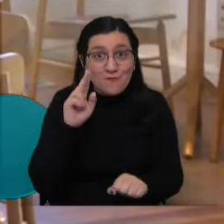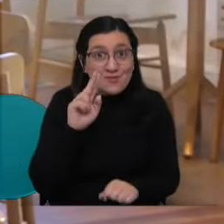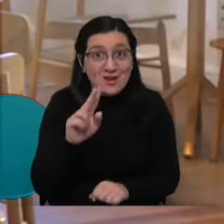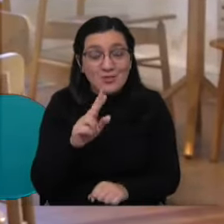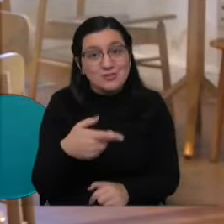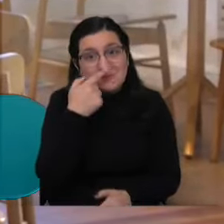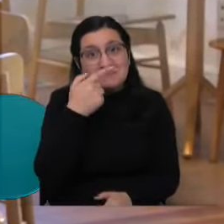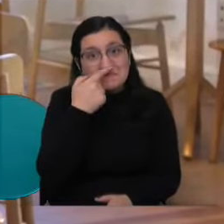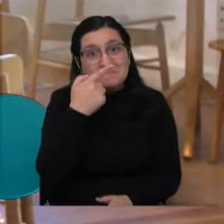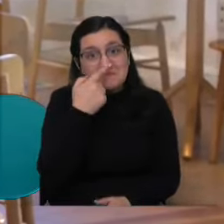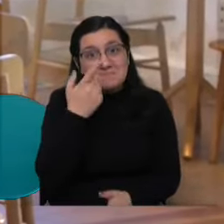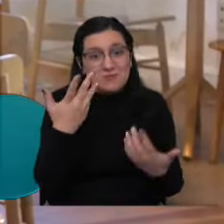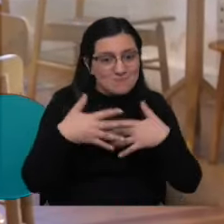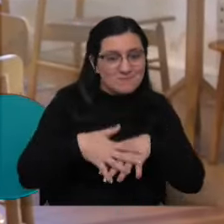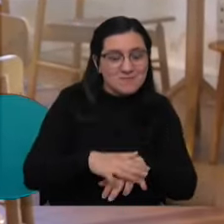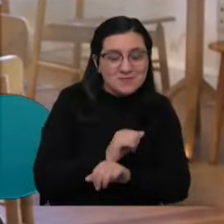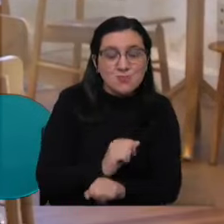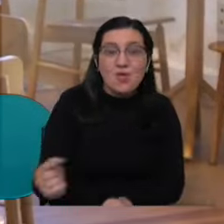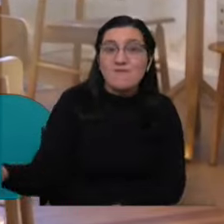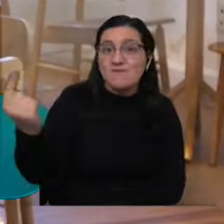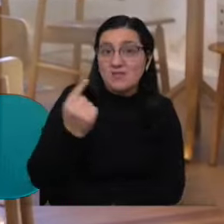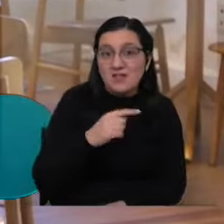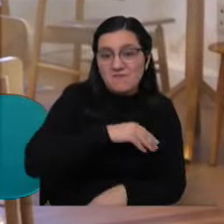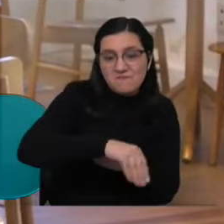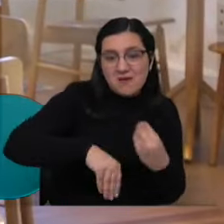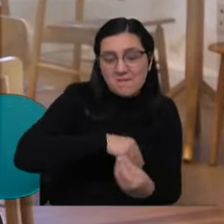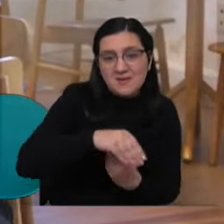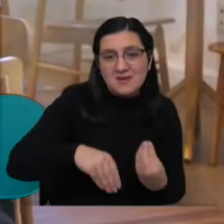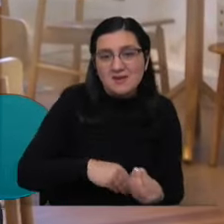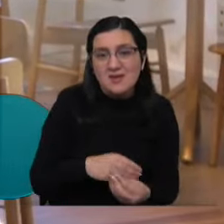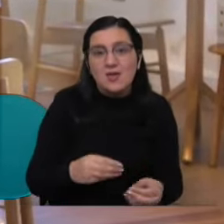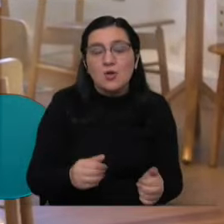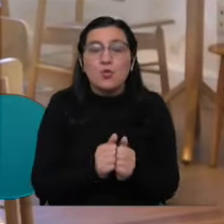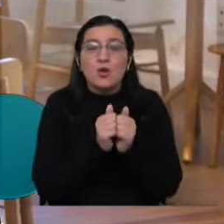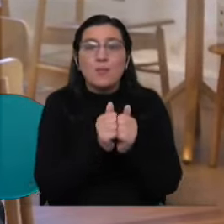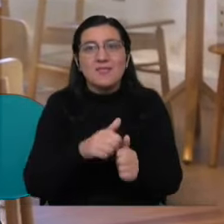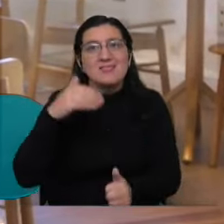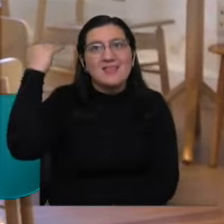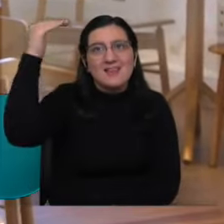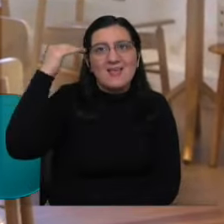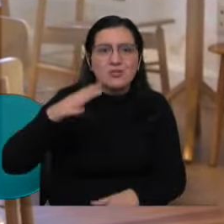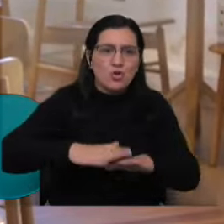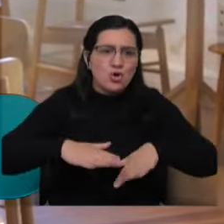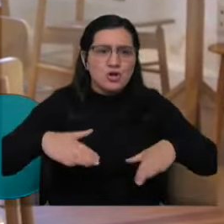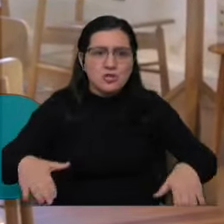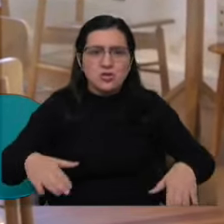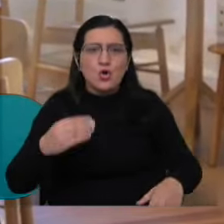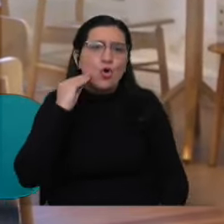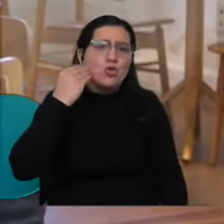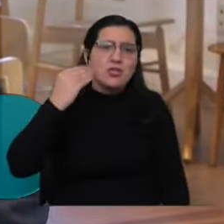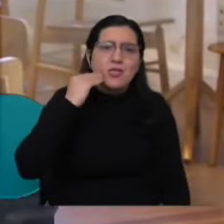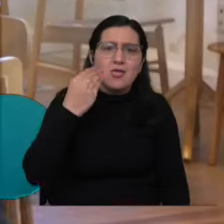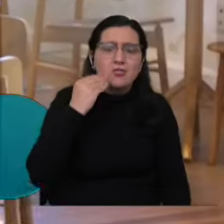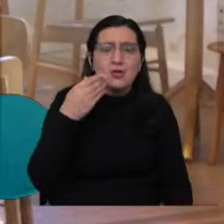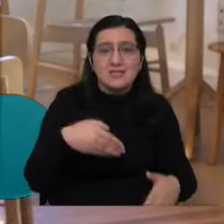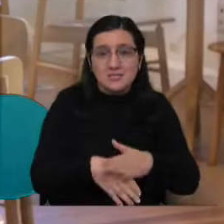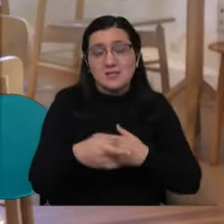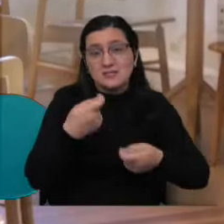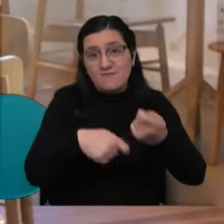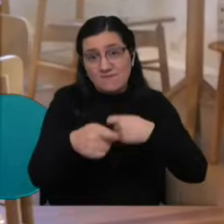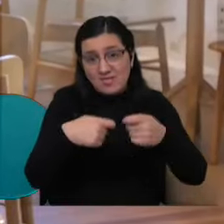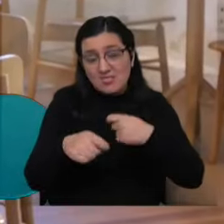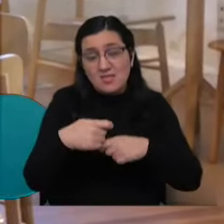pareció que era la conjunción para que se pueda venir en familia con acompañantes grandes con niños con nietos las entradas están a la venta